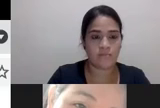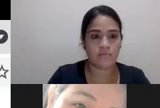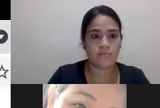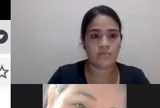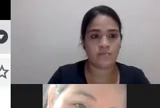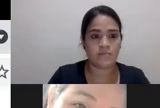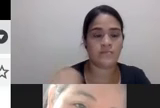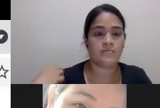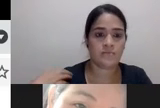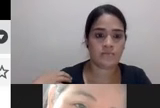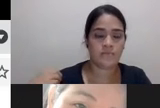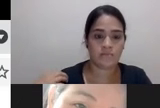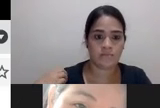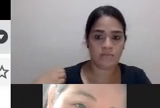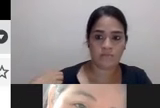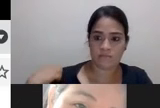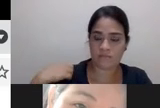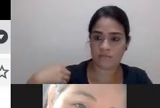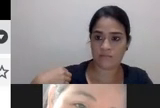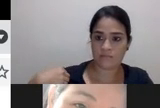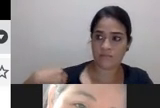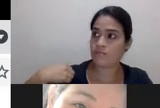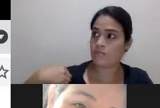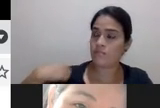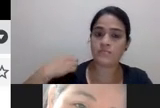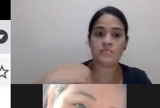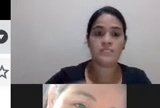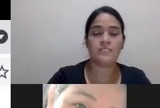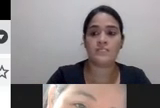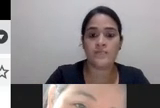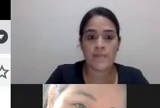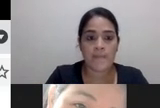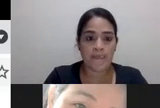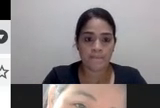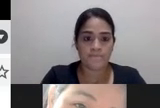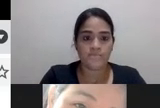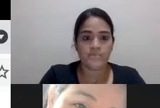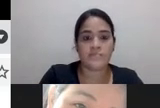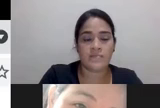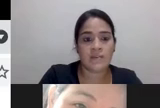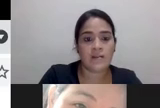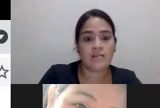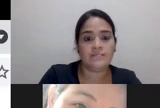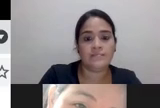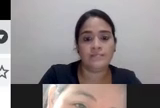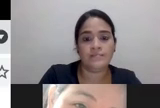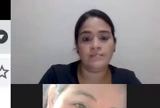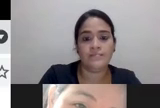comprar. Ya, el curso es, no me acuerdo cómo está guardado al